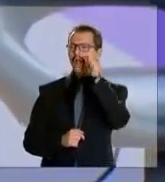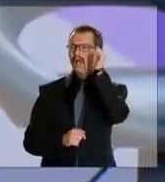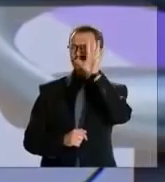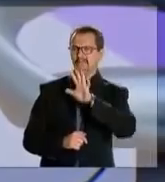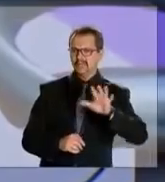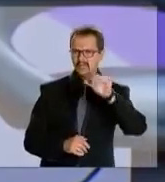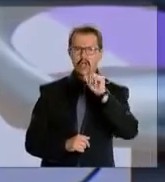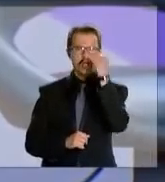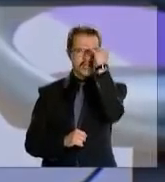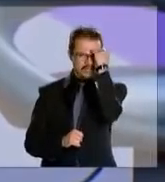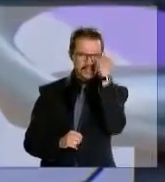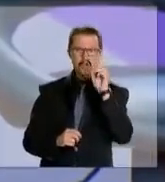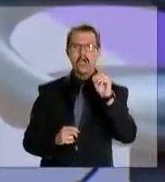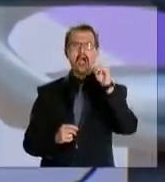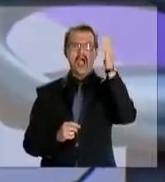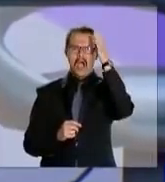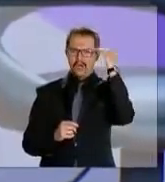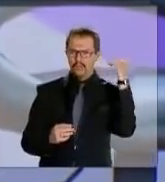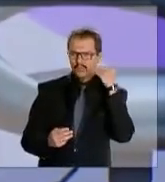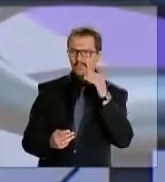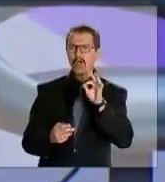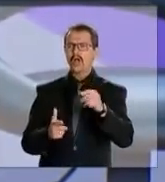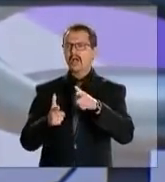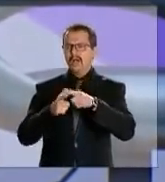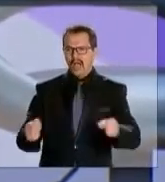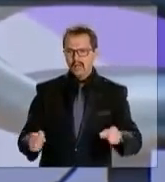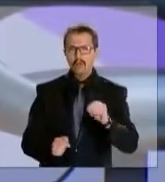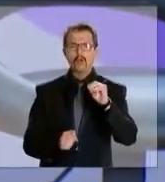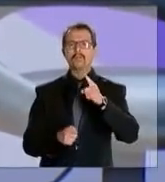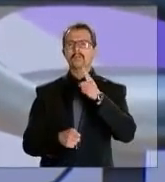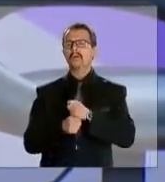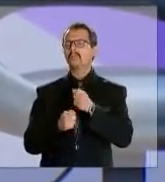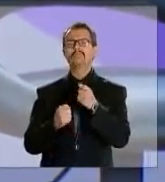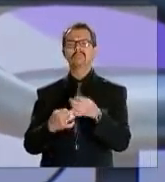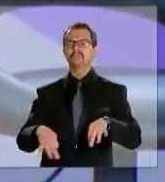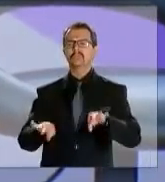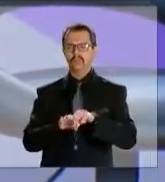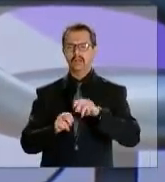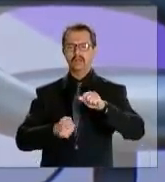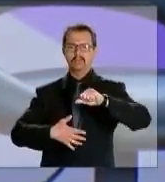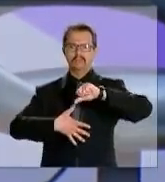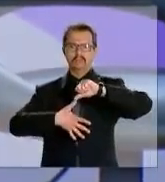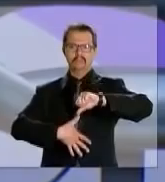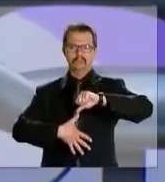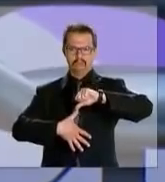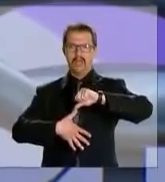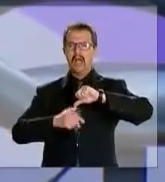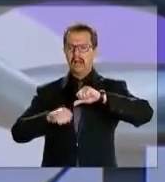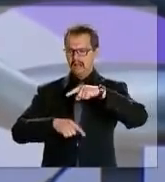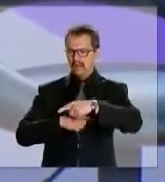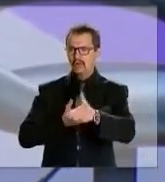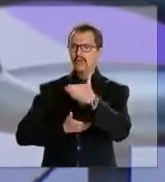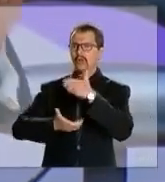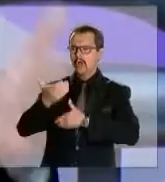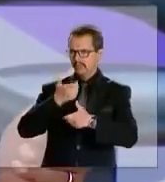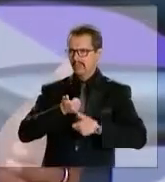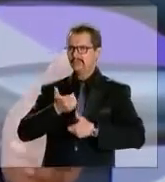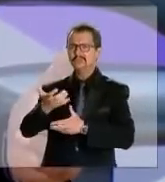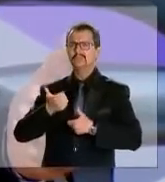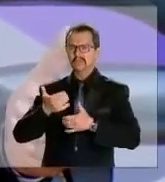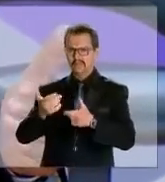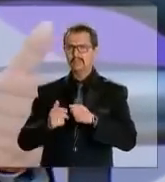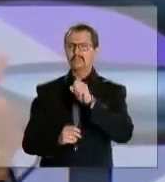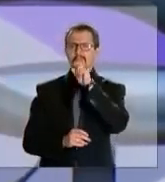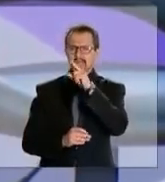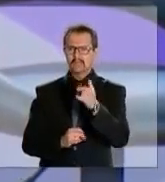y sudar américas sobre todo y hacer el tratado de libre comercio entre los mismos mexicanos norte de méjico sur